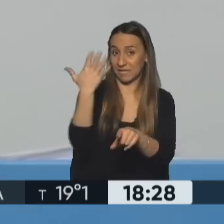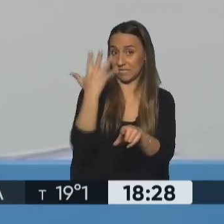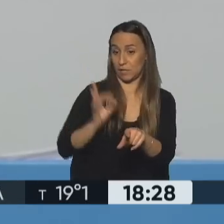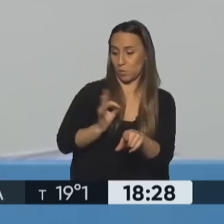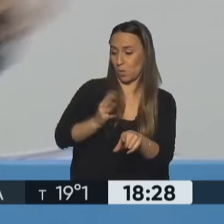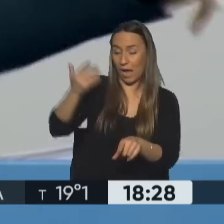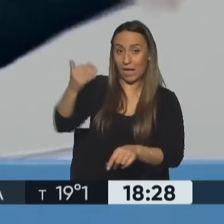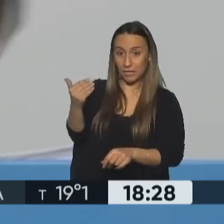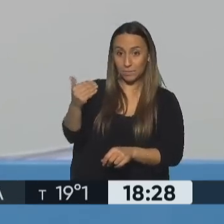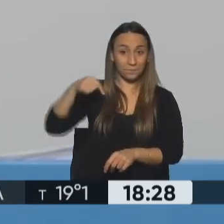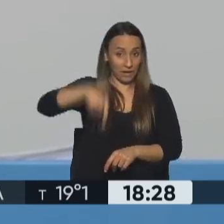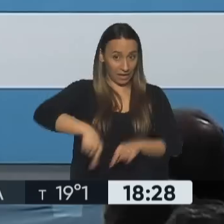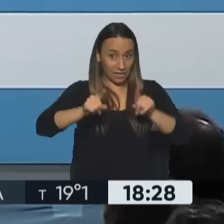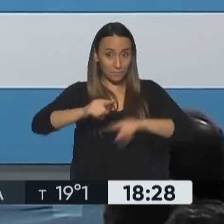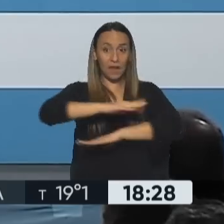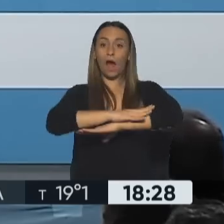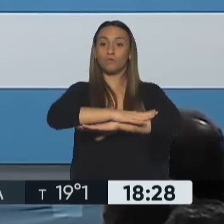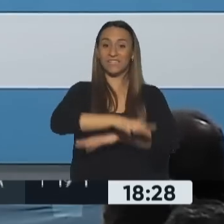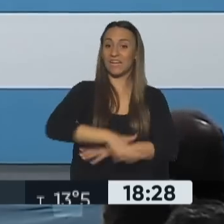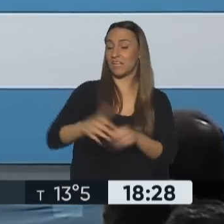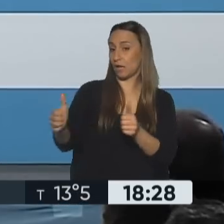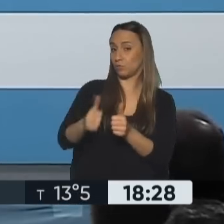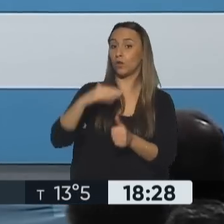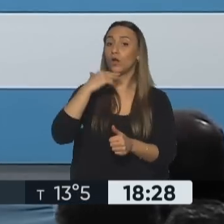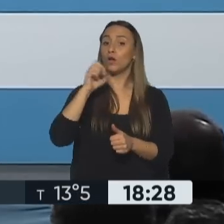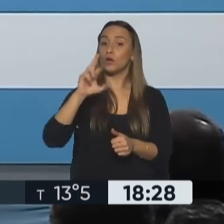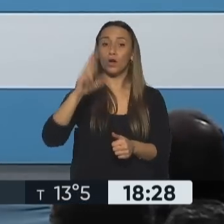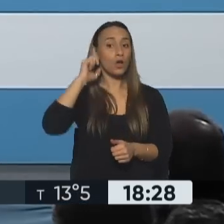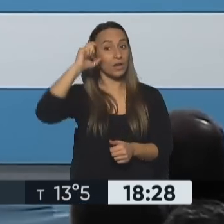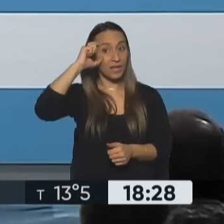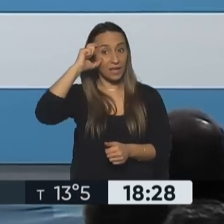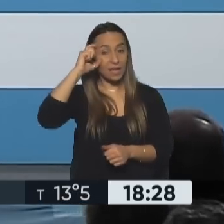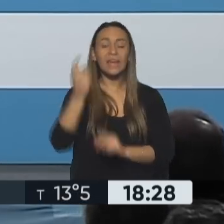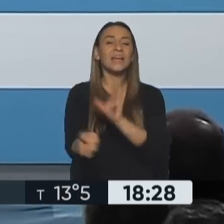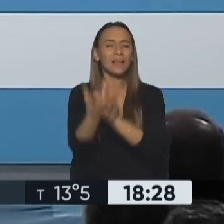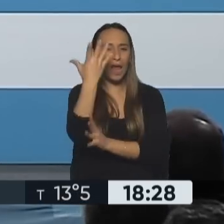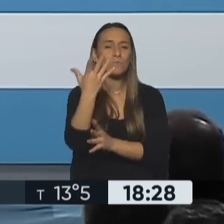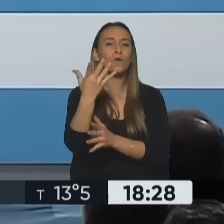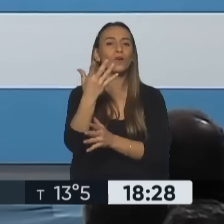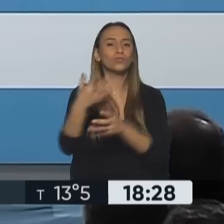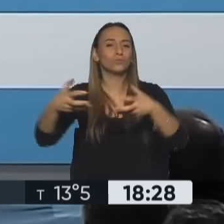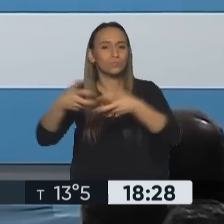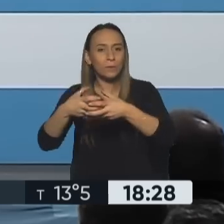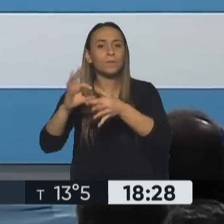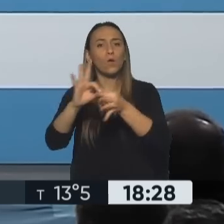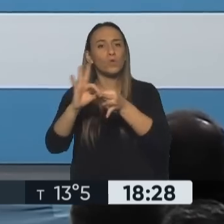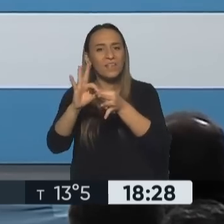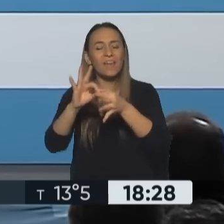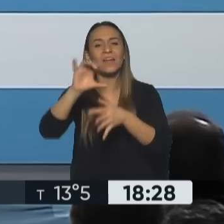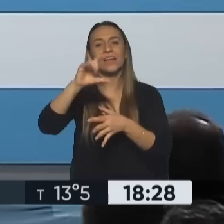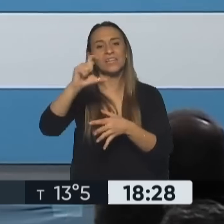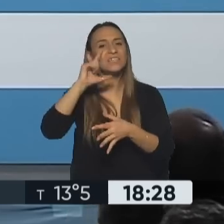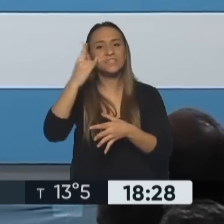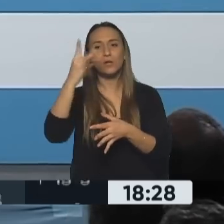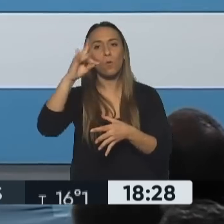tuvimos acá, en Avellaneda también, con Jorge, cuando fundamos Unidad Ciudadana y cuando, como lo